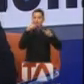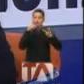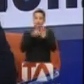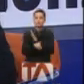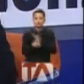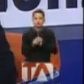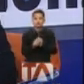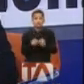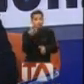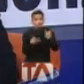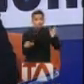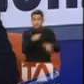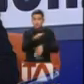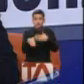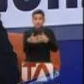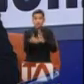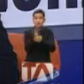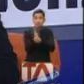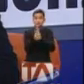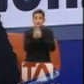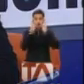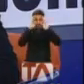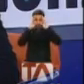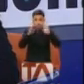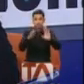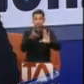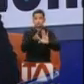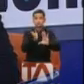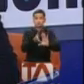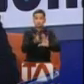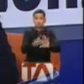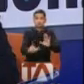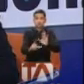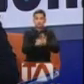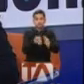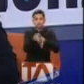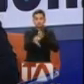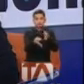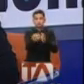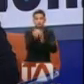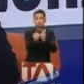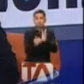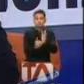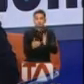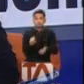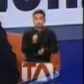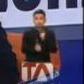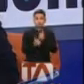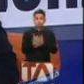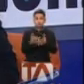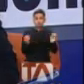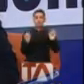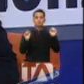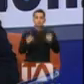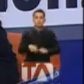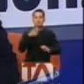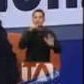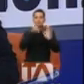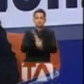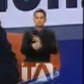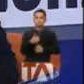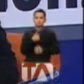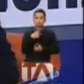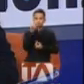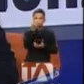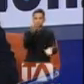Tenemos personal que está capacitado para darles atención psicológica y legal, y la única manera realmente de acabar con este problema es denunciando y alzando nuestra